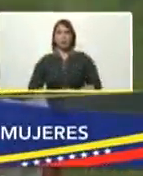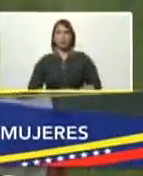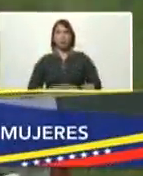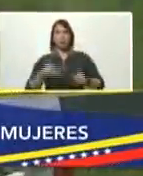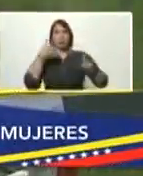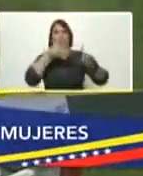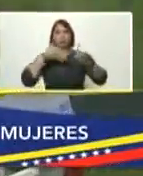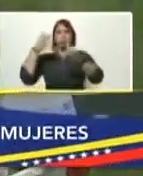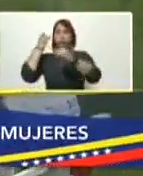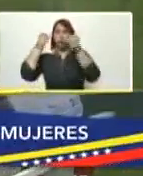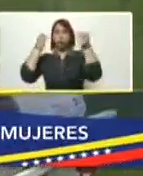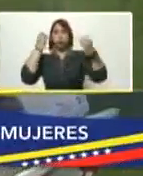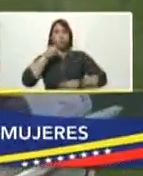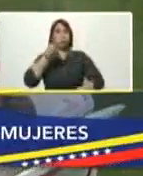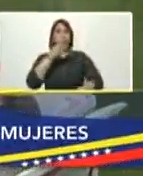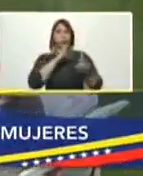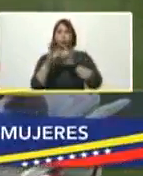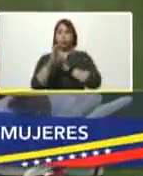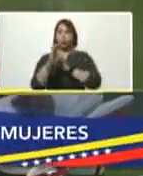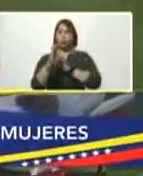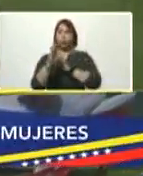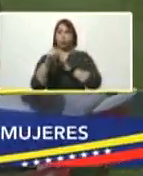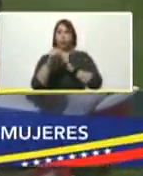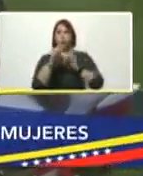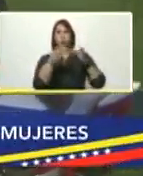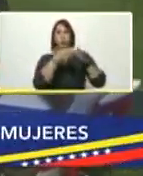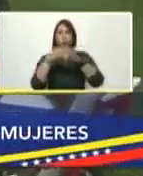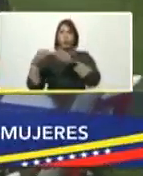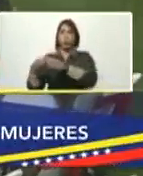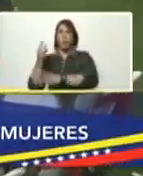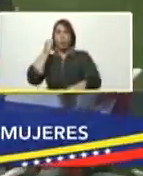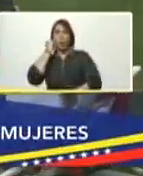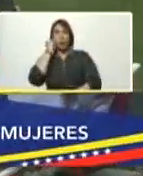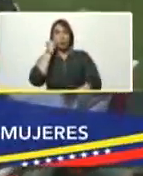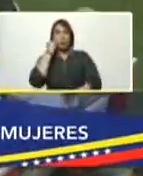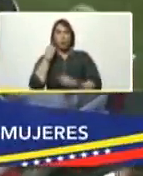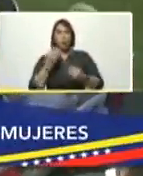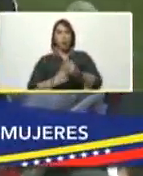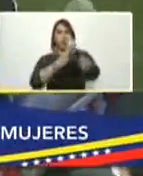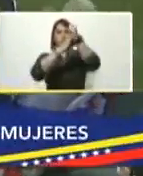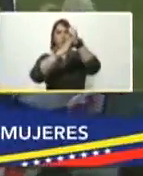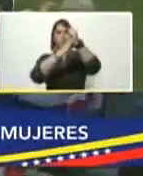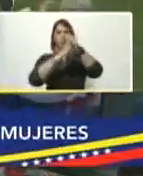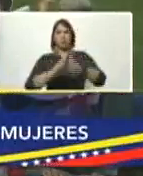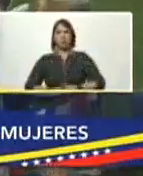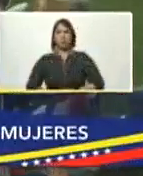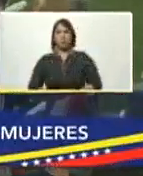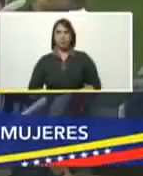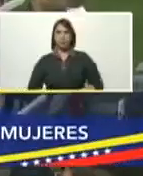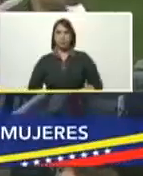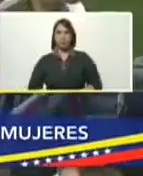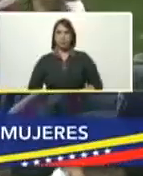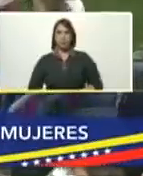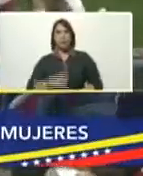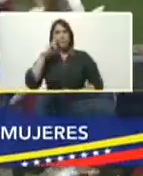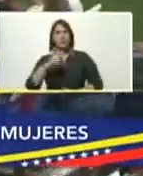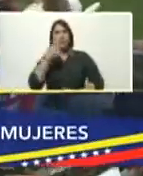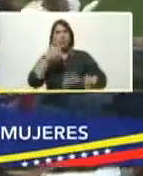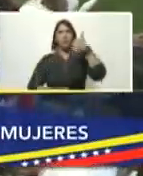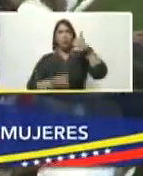formativa, ideológica, política, cultural y organizativa de la mujer como líder y ver cuáles